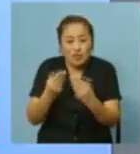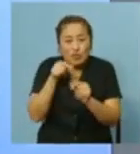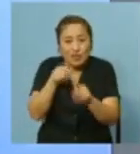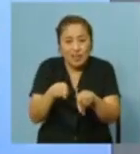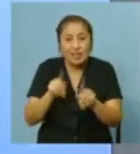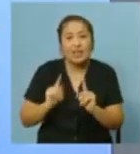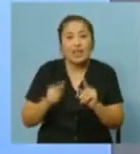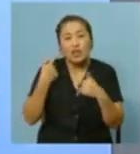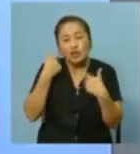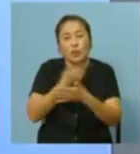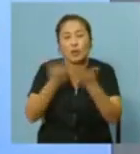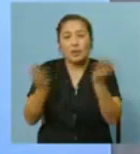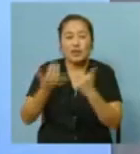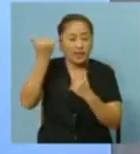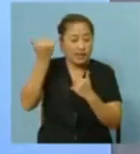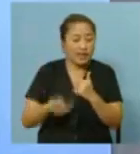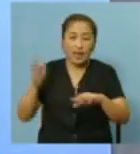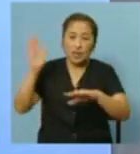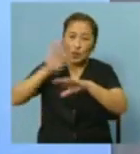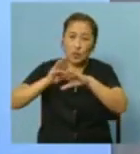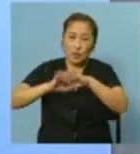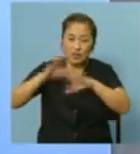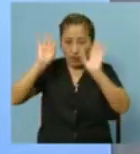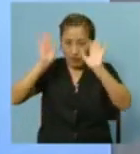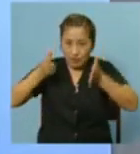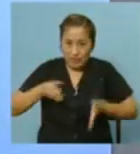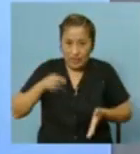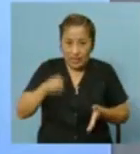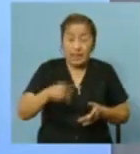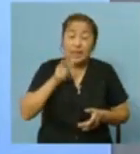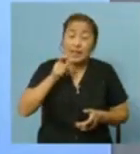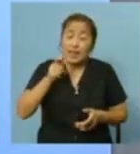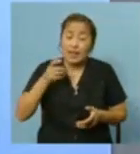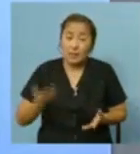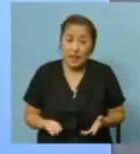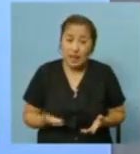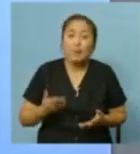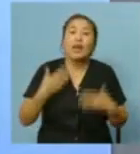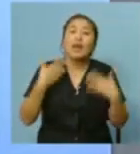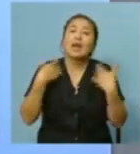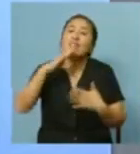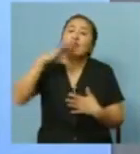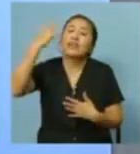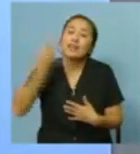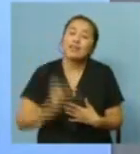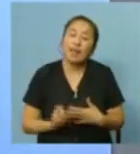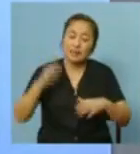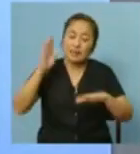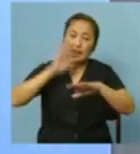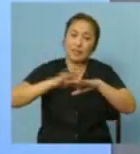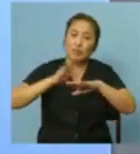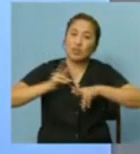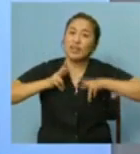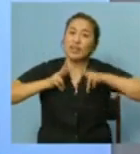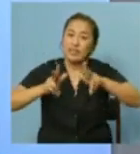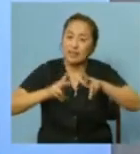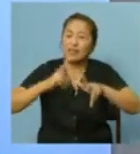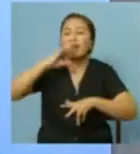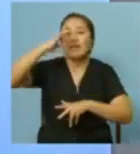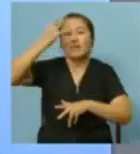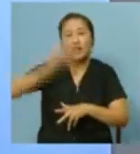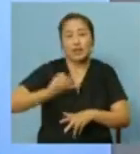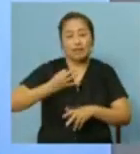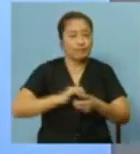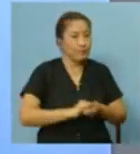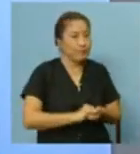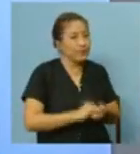notar que hay un compromiso serio y que la palabra tiene valor que los compromisos que se hace se